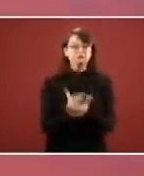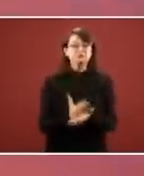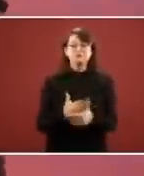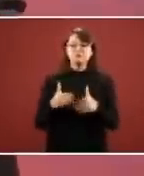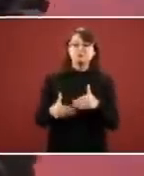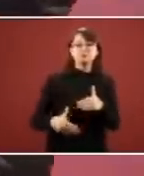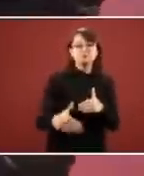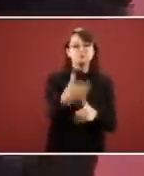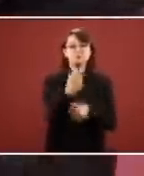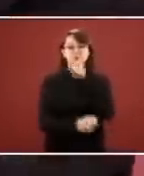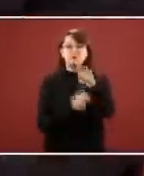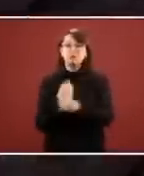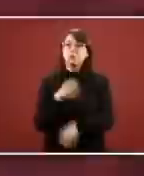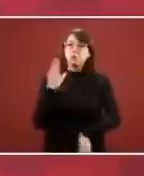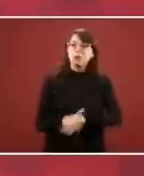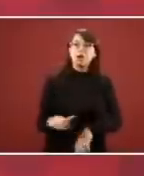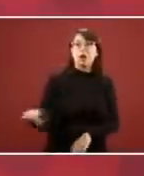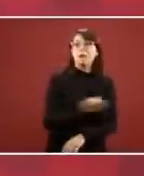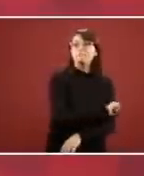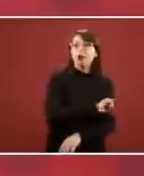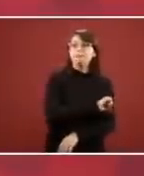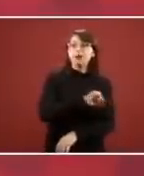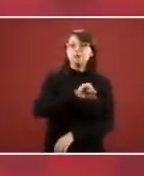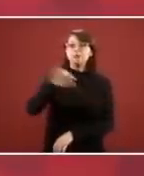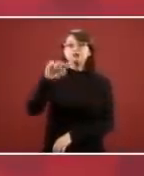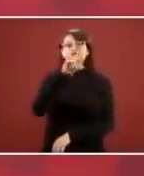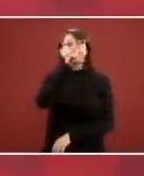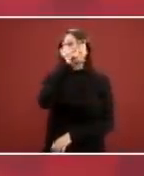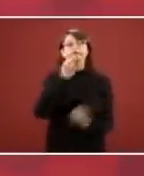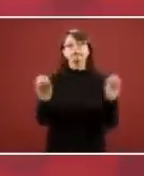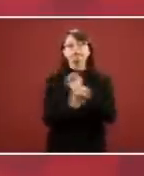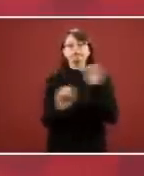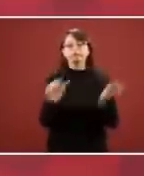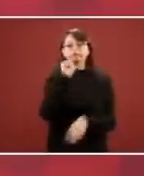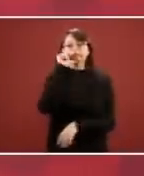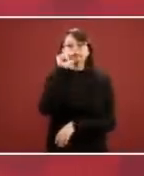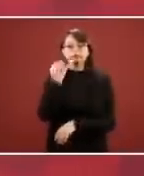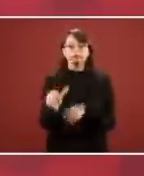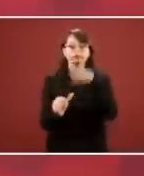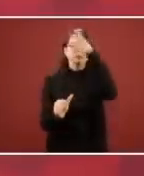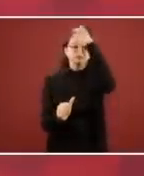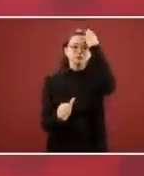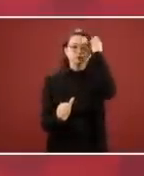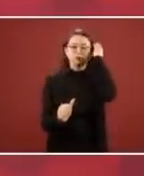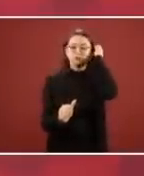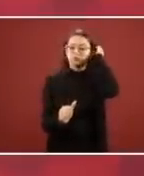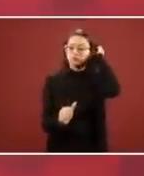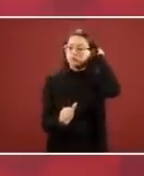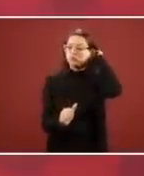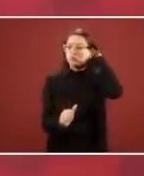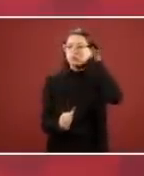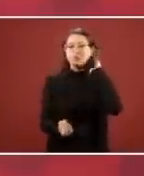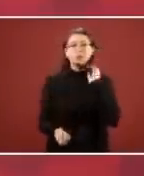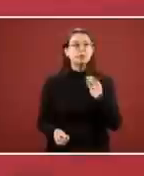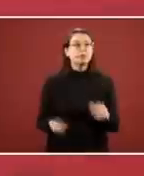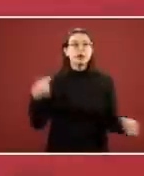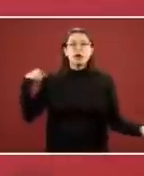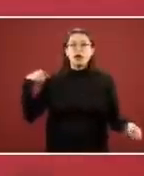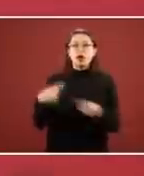el repito por primera vez en muchos años no sé en cuánto sé